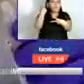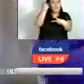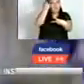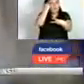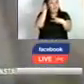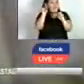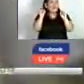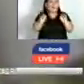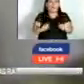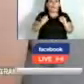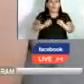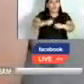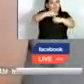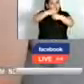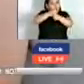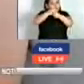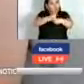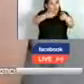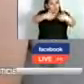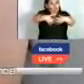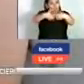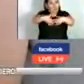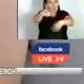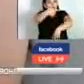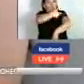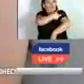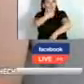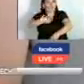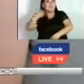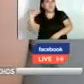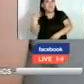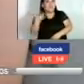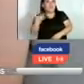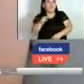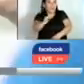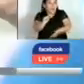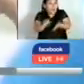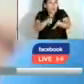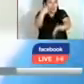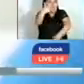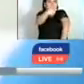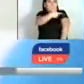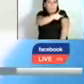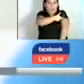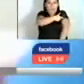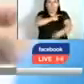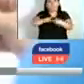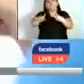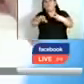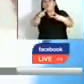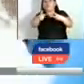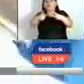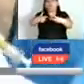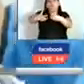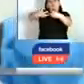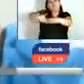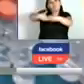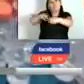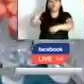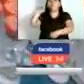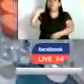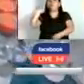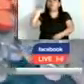la capacidad de producir todas sus vacunas que necesitan una sola dosis. Al contrario, la farmacéutica Merck tiene